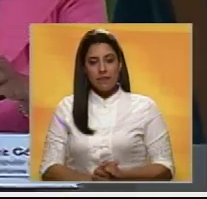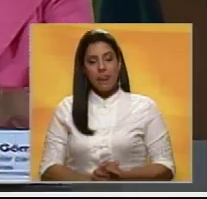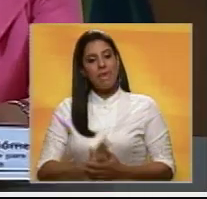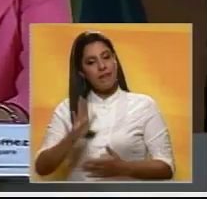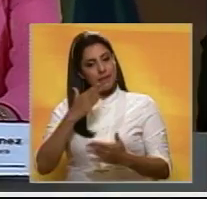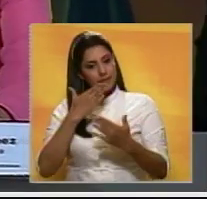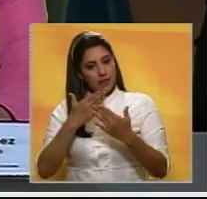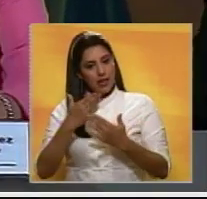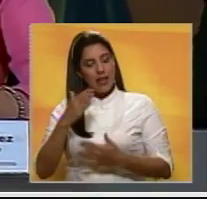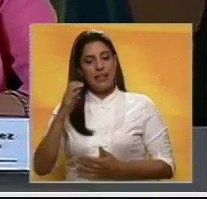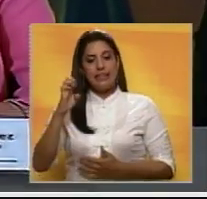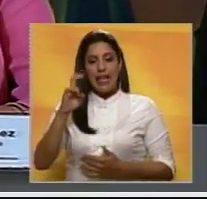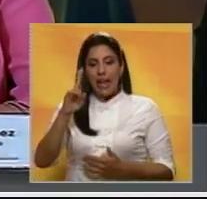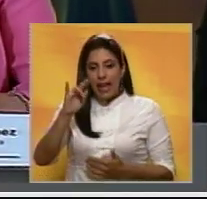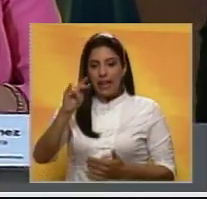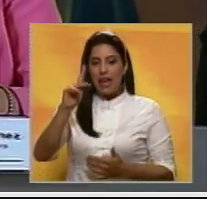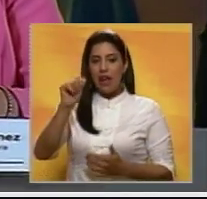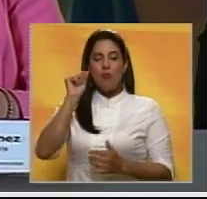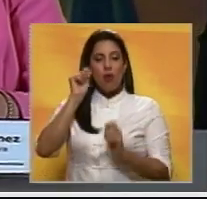Gracias, Erika.